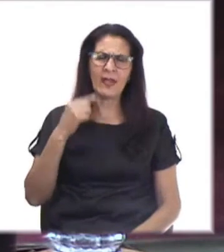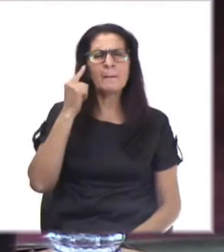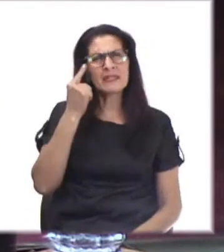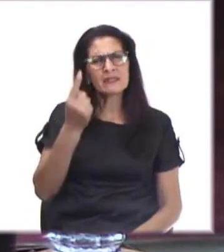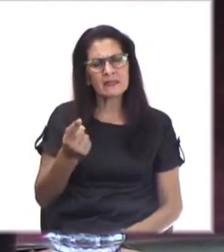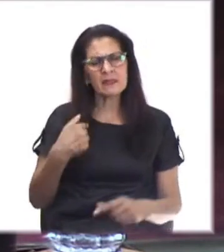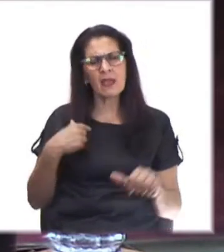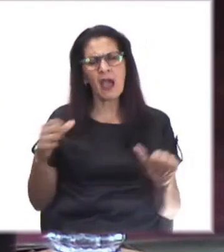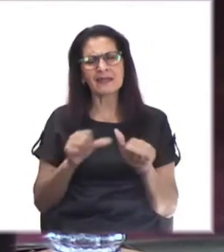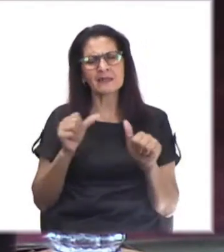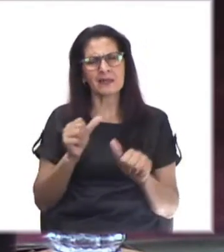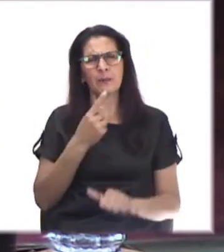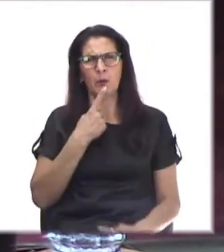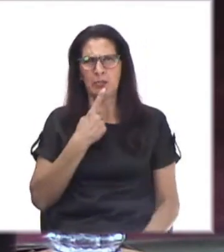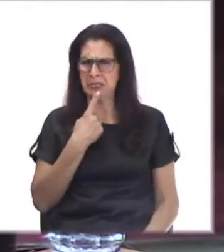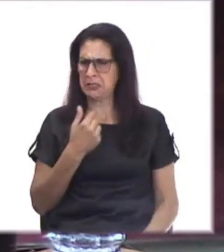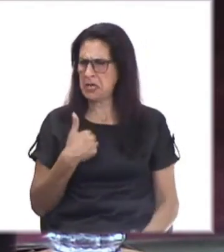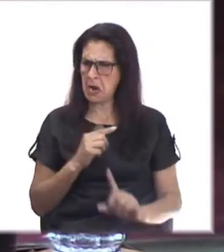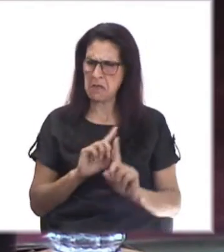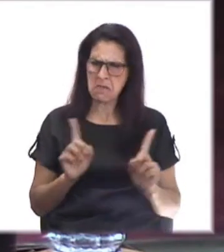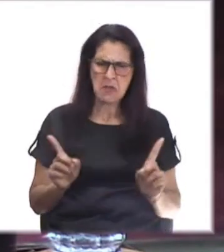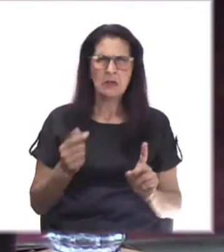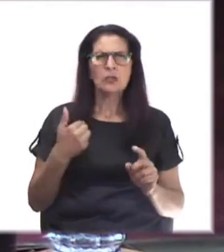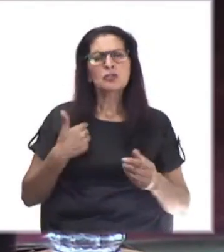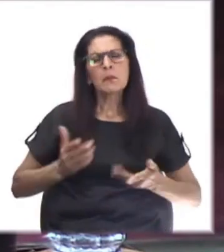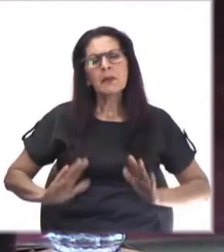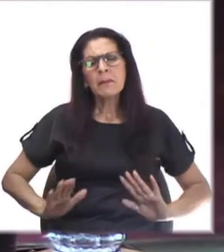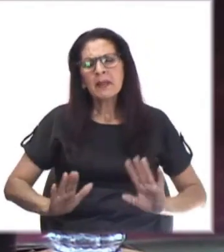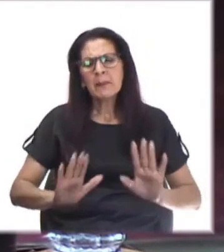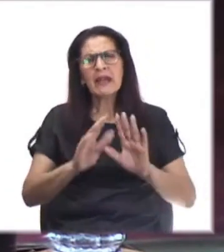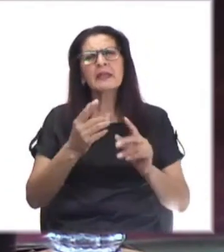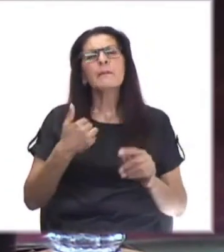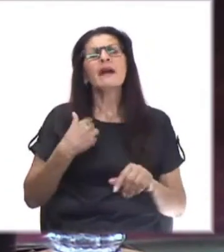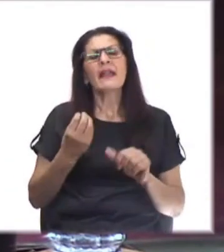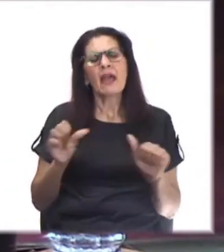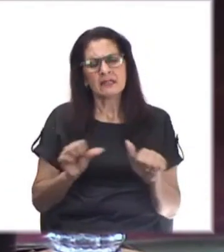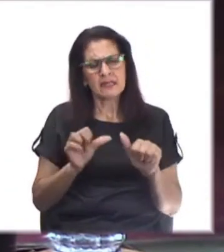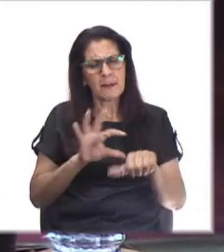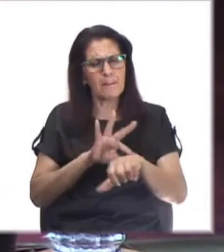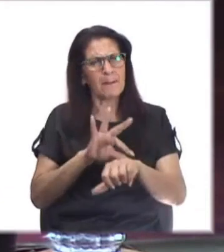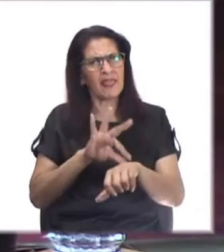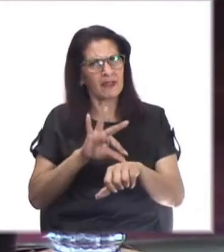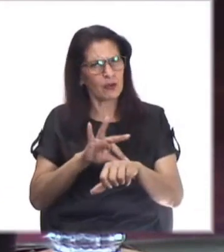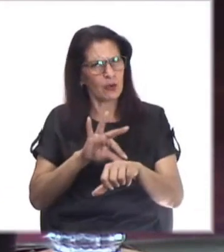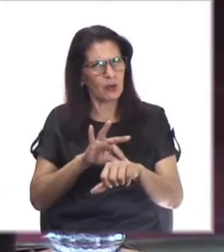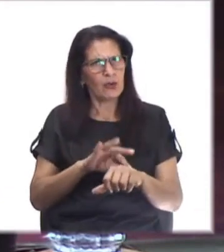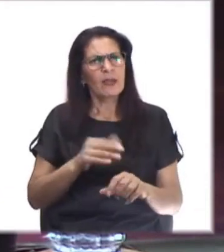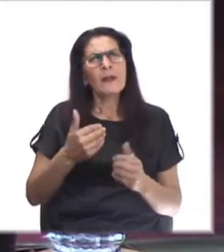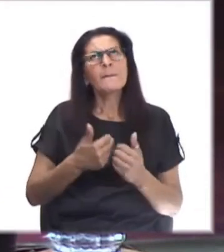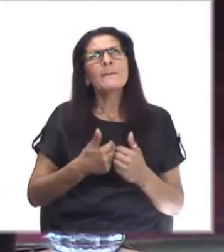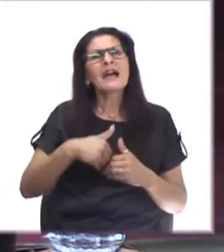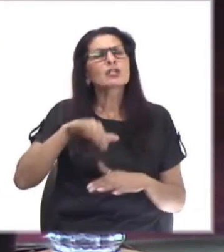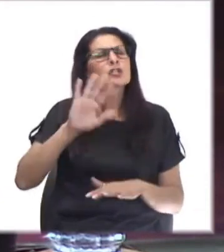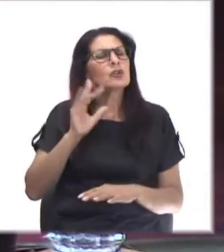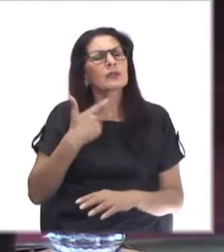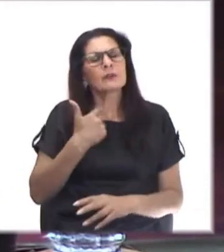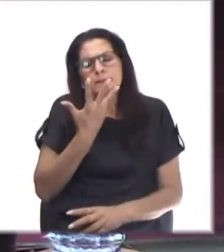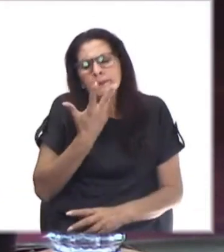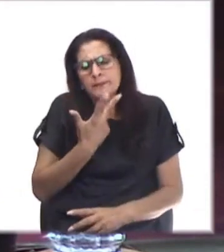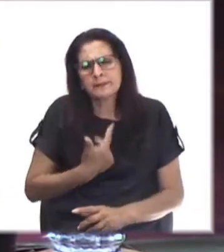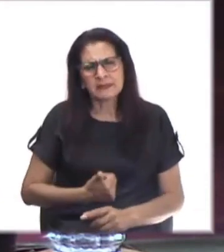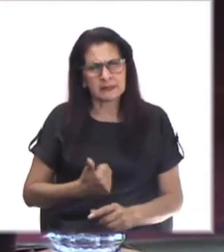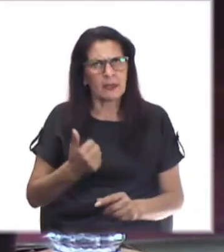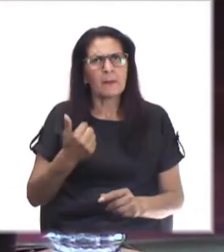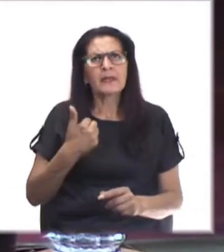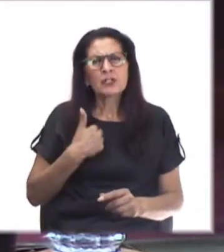hacer política. Me preparé toda mi vida para ser médico. Ni en el mayor de mis locas fantasías se me ocurrió que podría